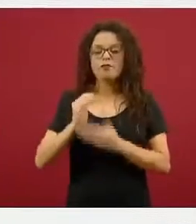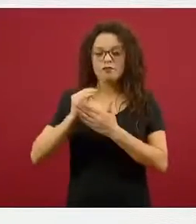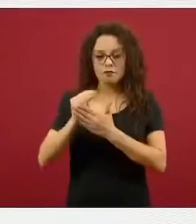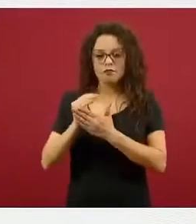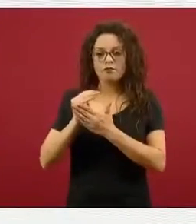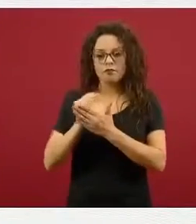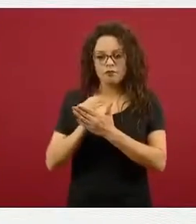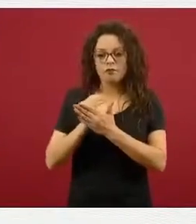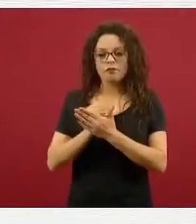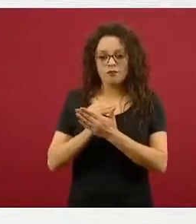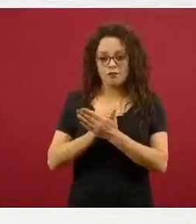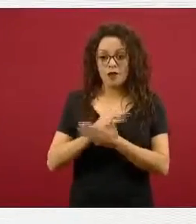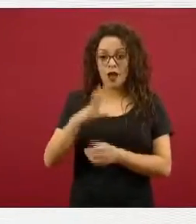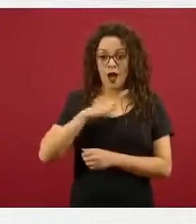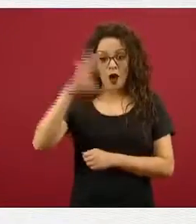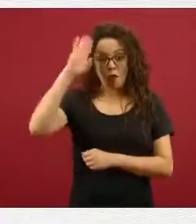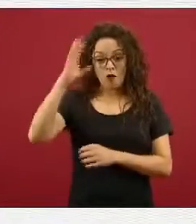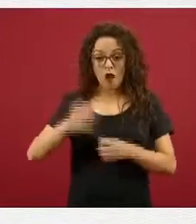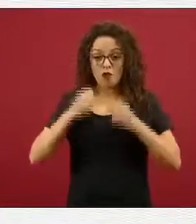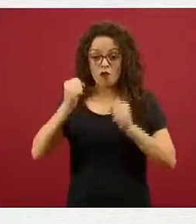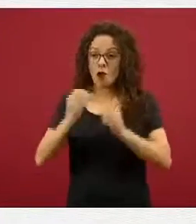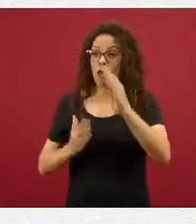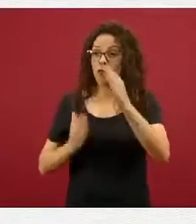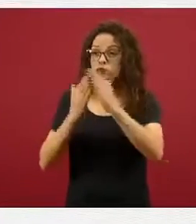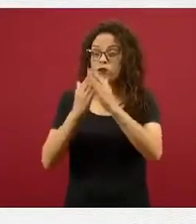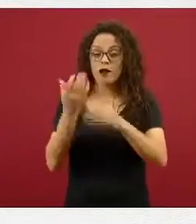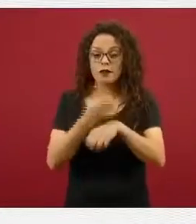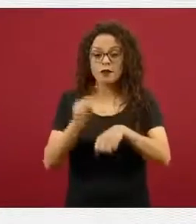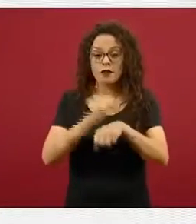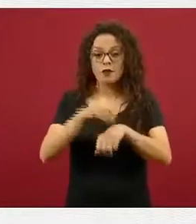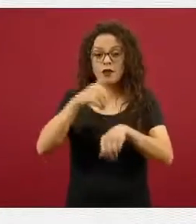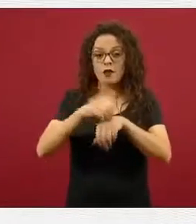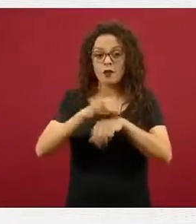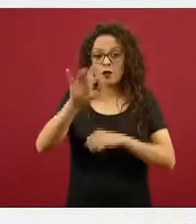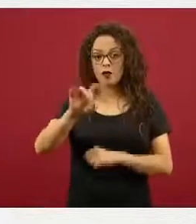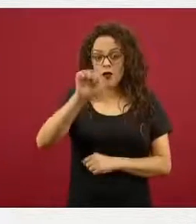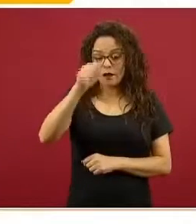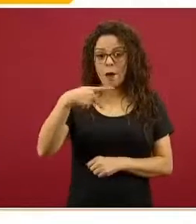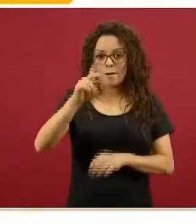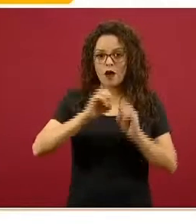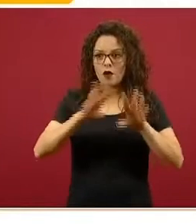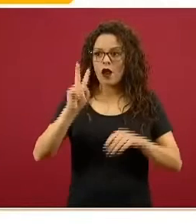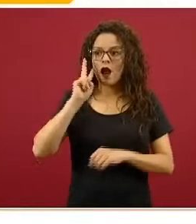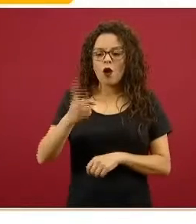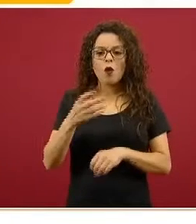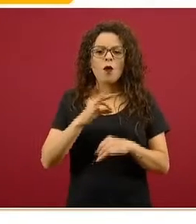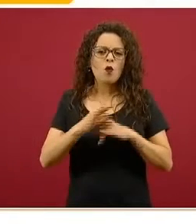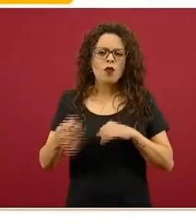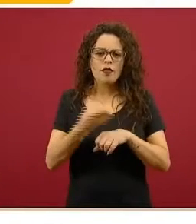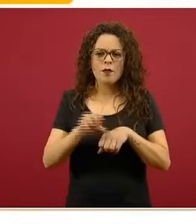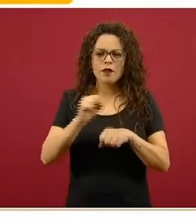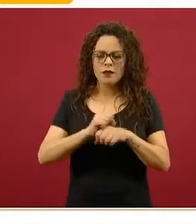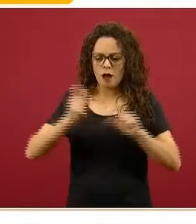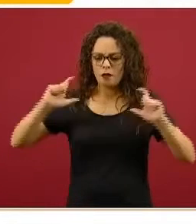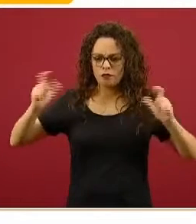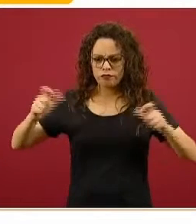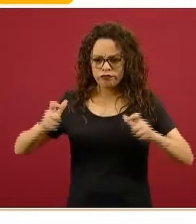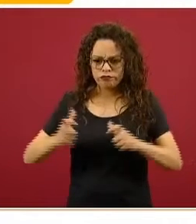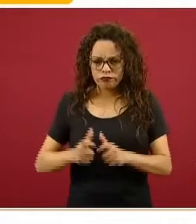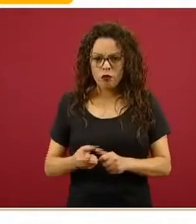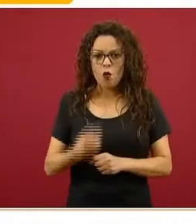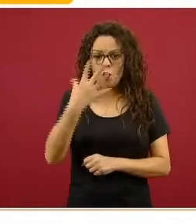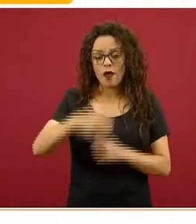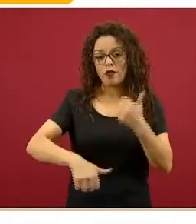en la semana 36. Tenemos un claro descenso de las últimas cuatro semanas con un decremento del 11% en la